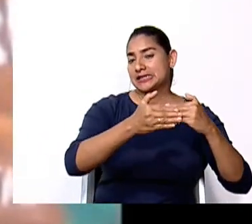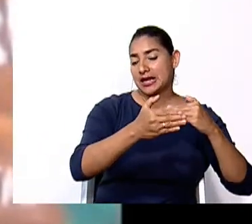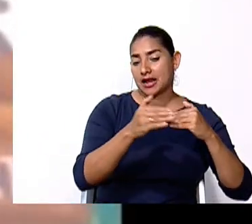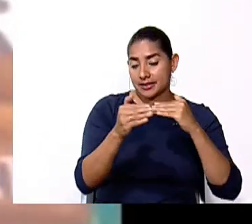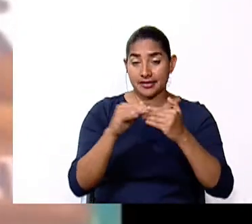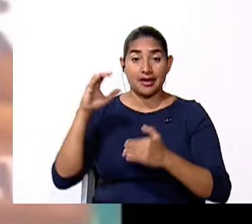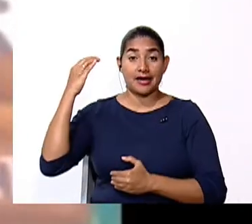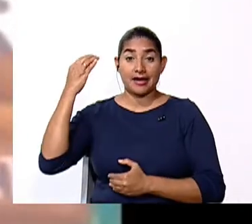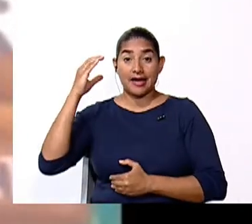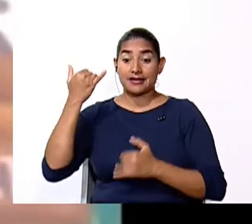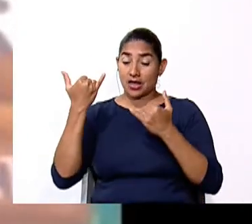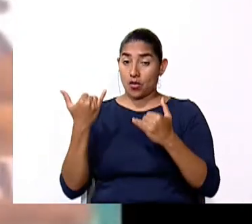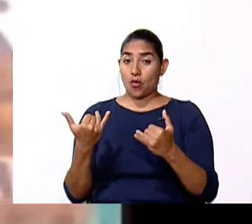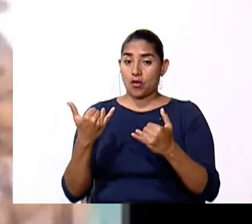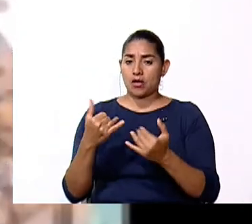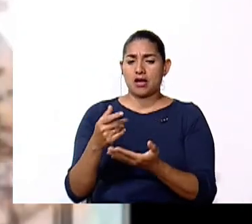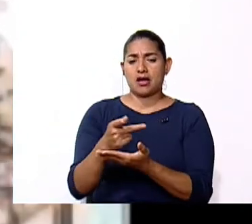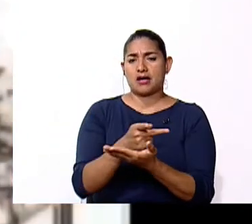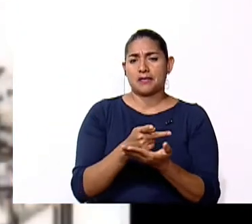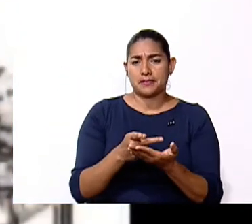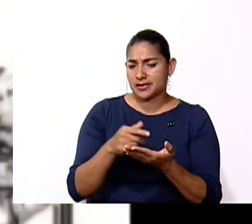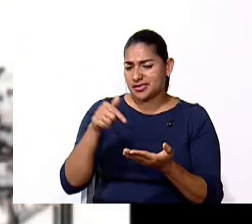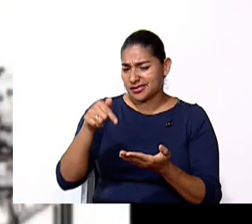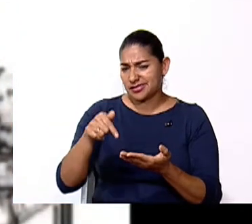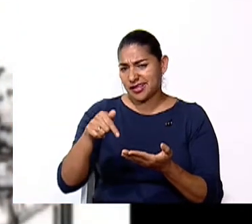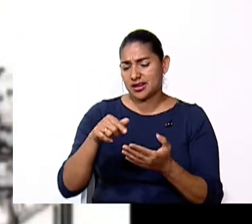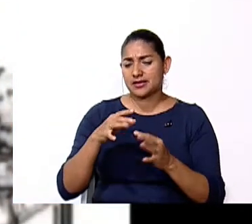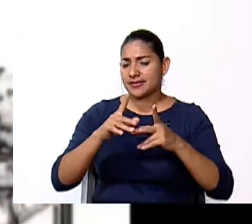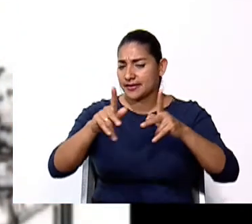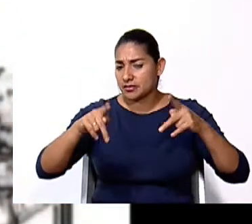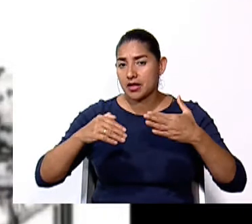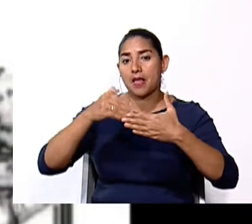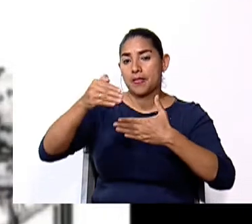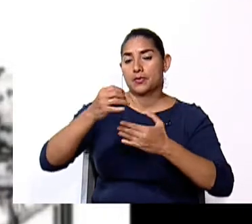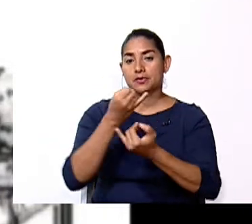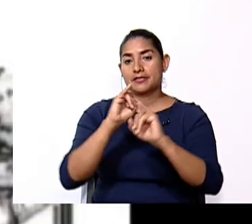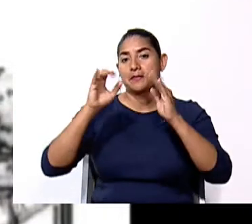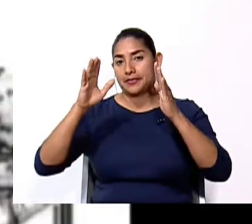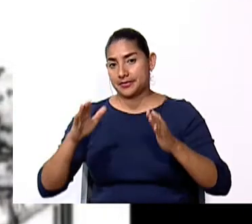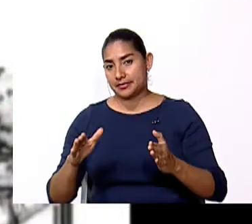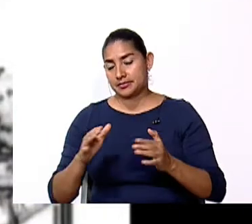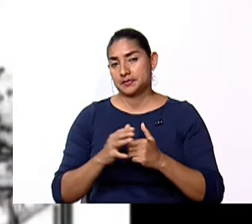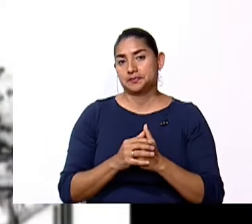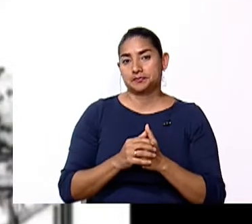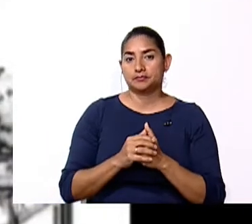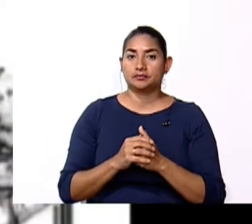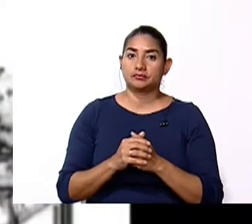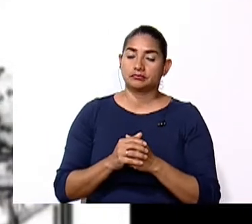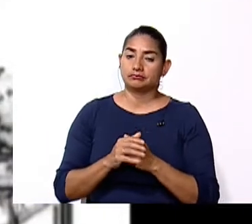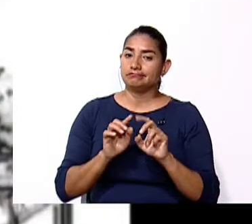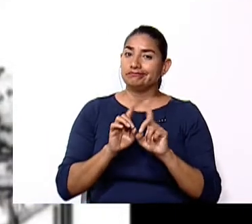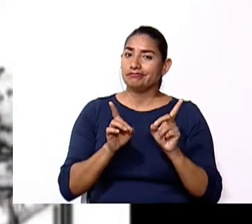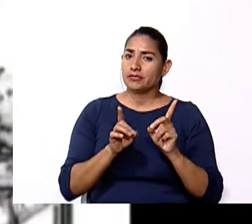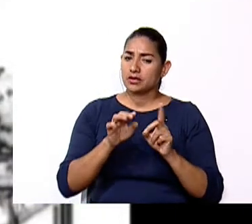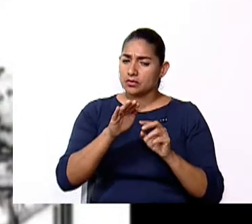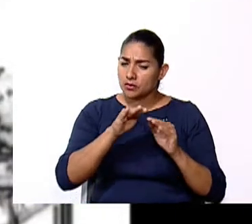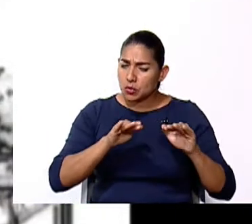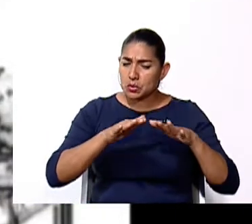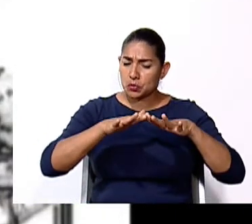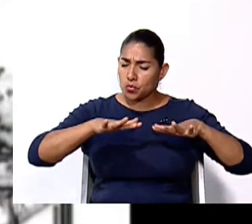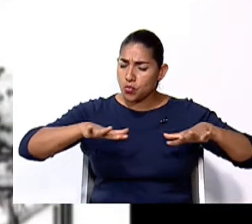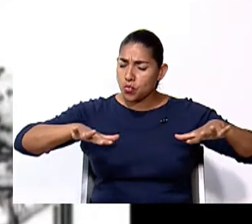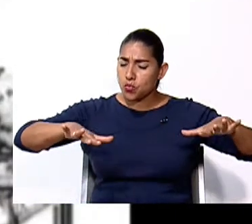los españoles, no tenían los mismos derechos ni en la parte política, ni en